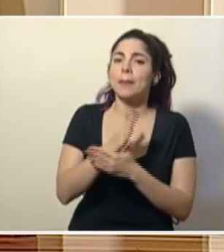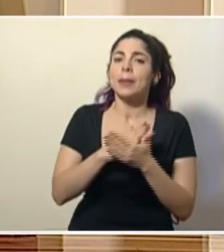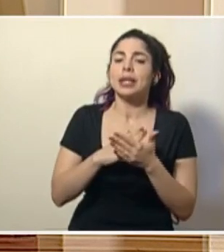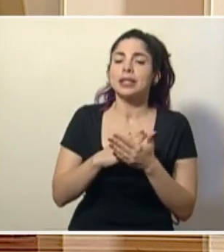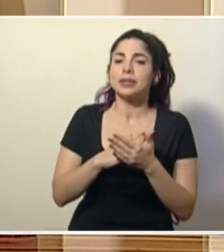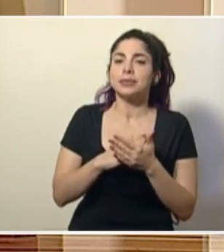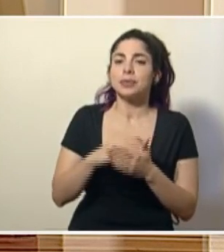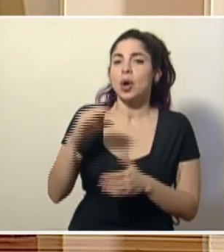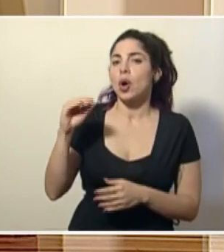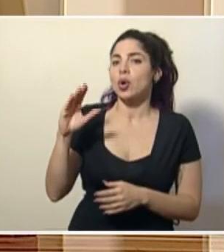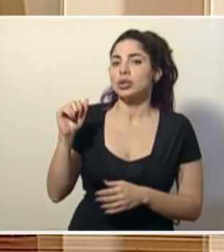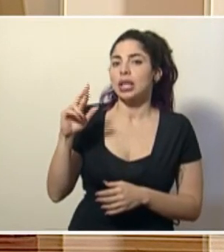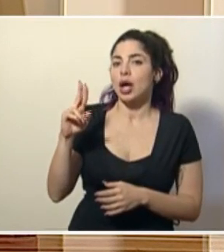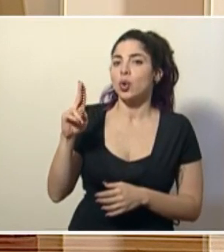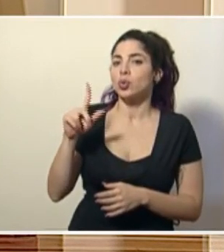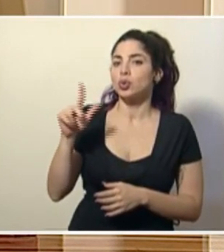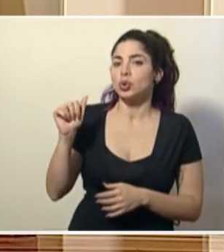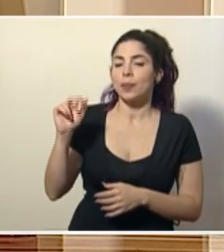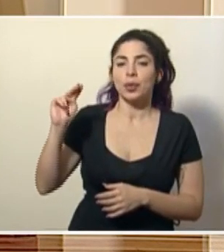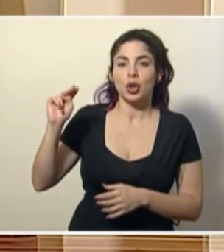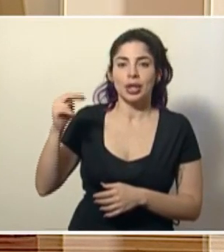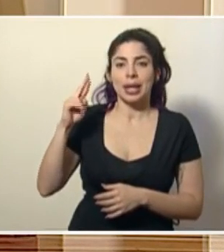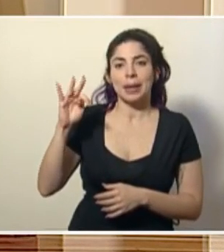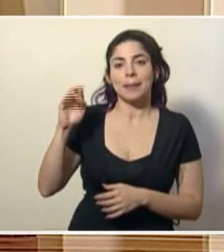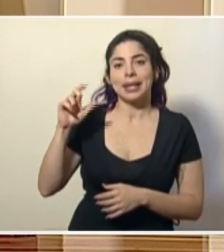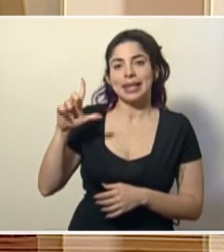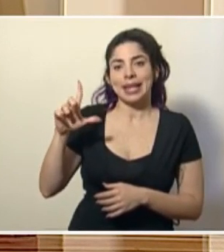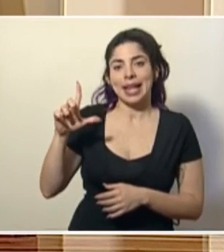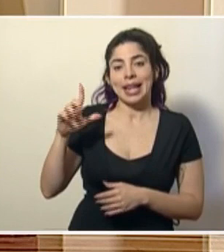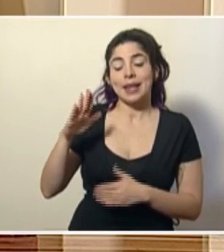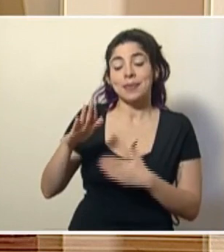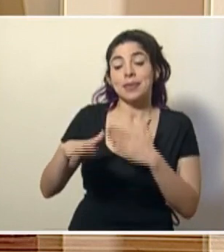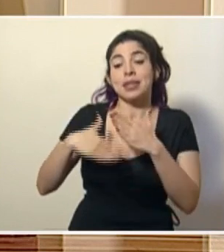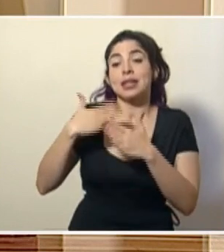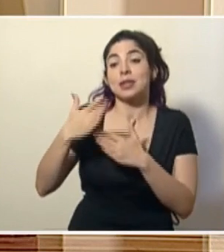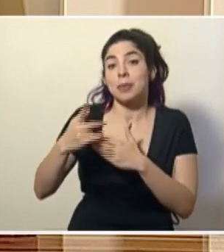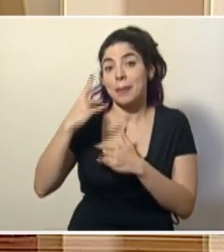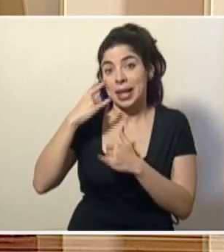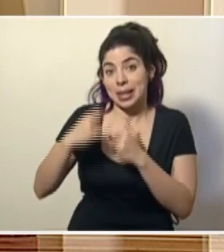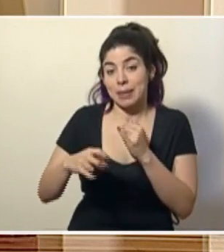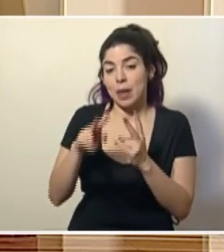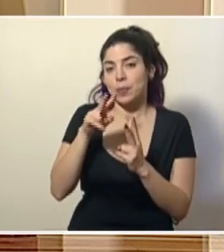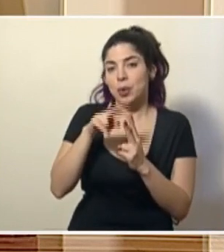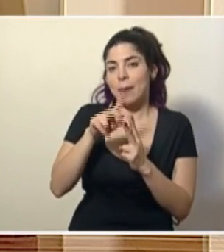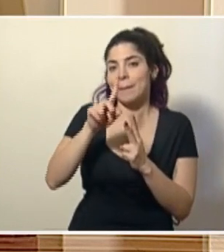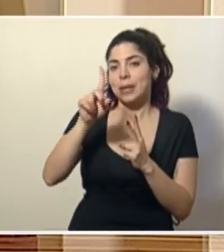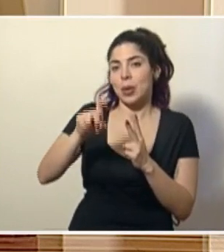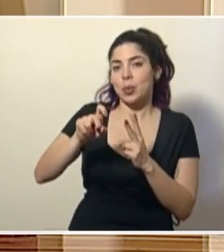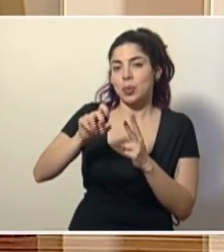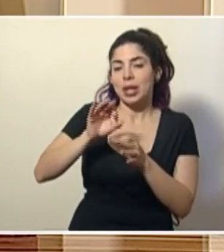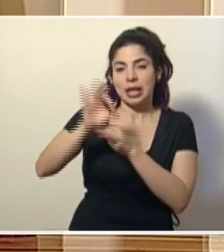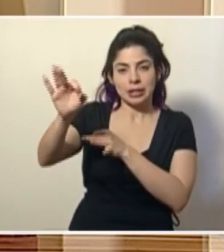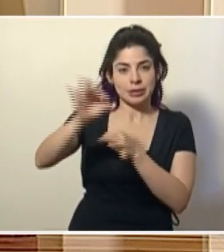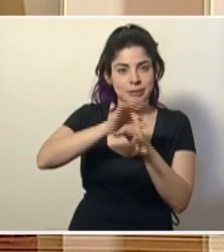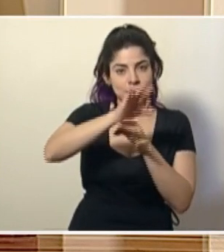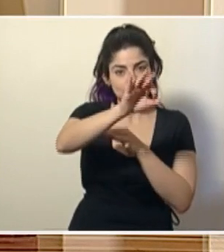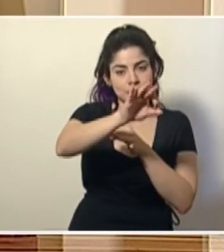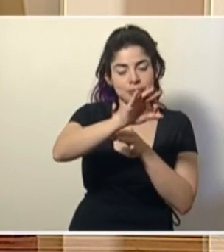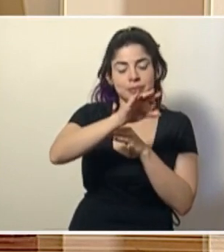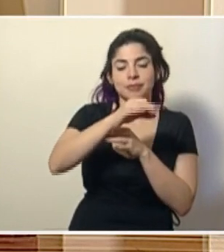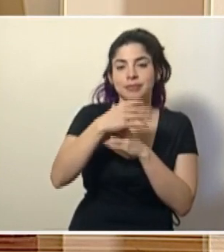a Oscar Ulloa de Noticias Repretel y para finalizar las dos consultas de medios regionales que